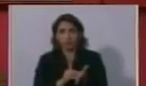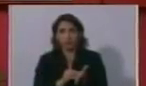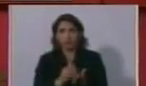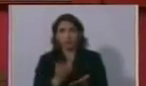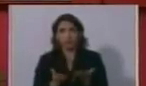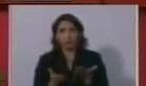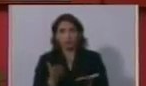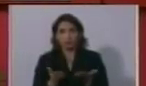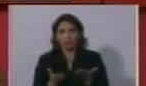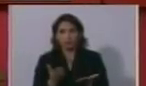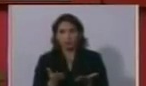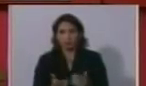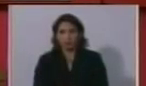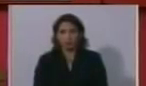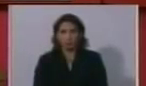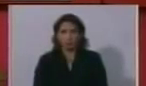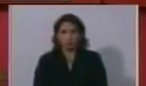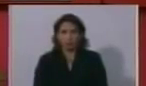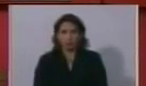Venezuela.